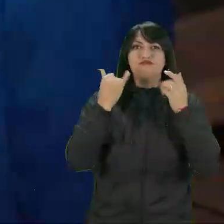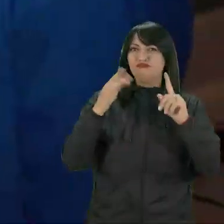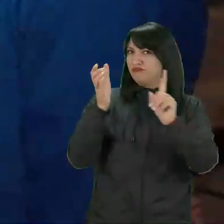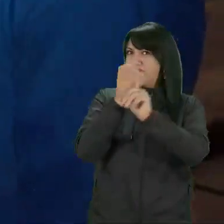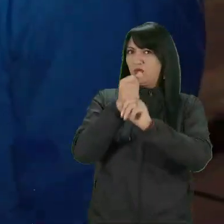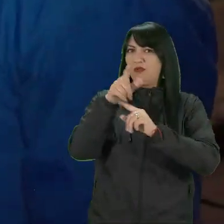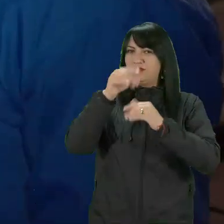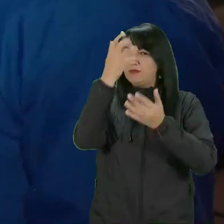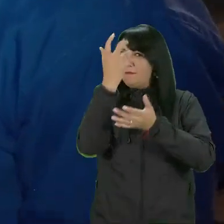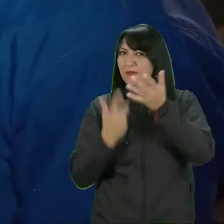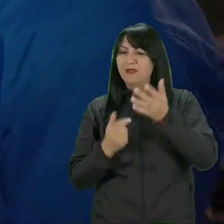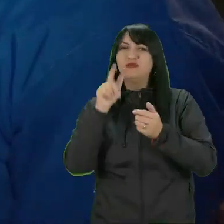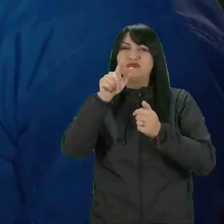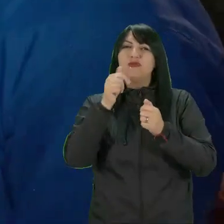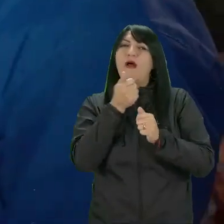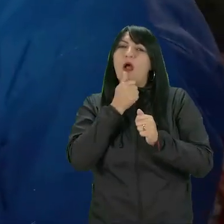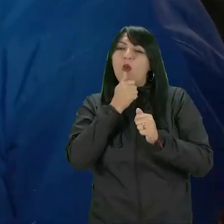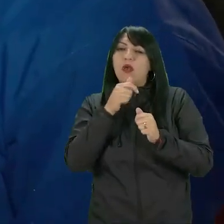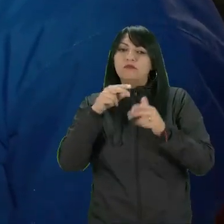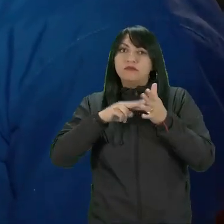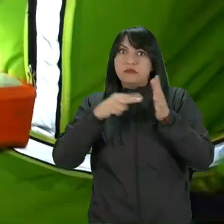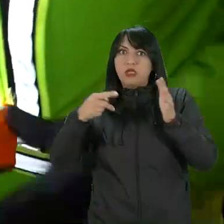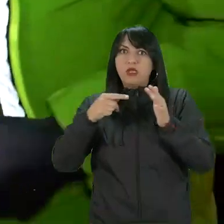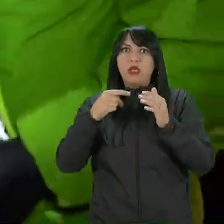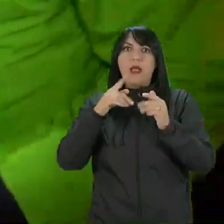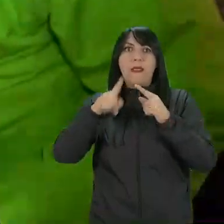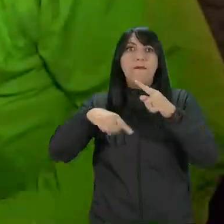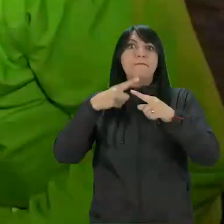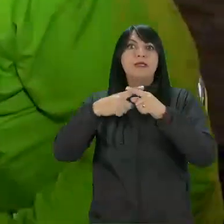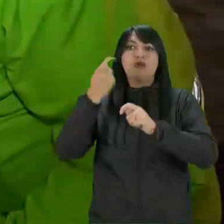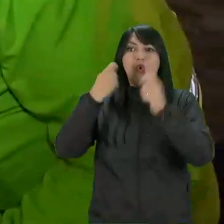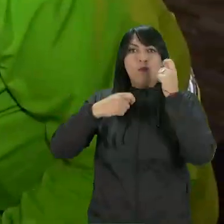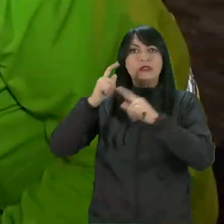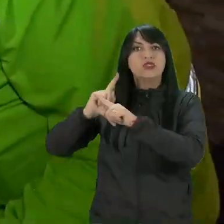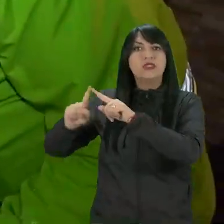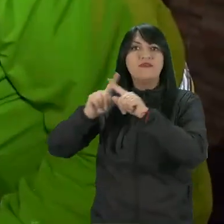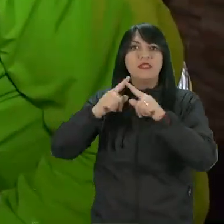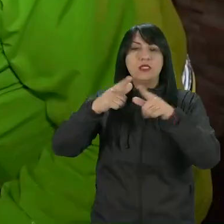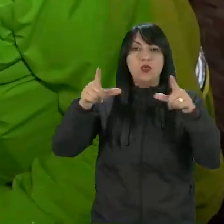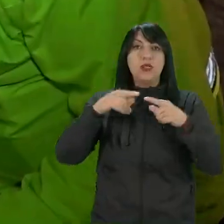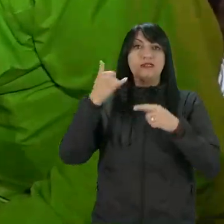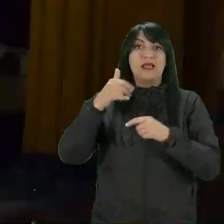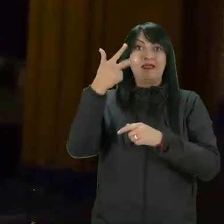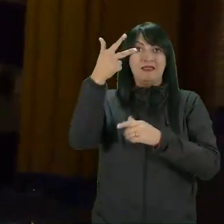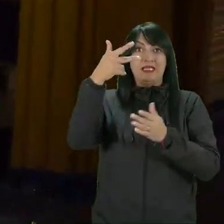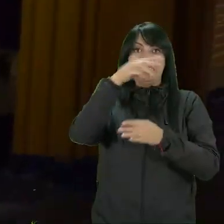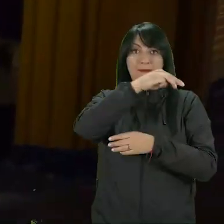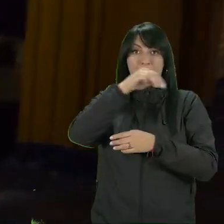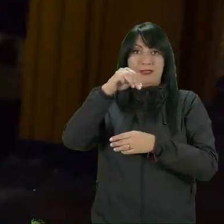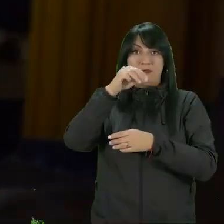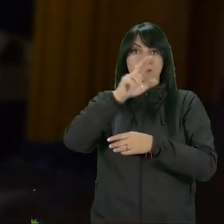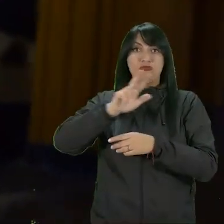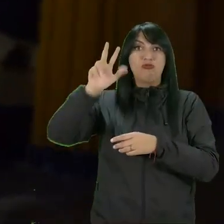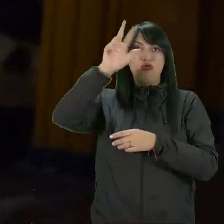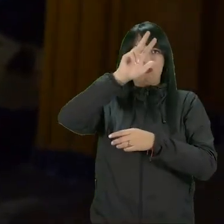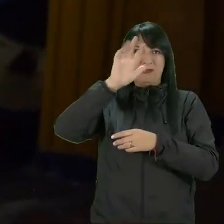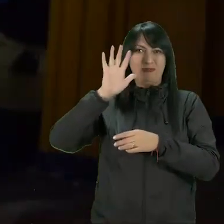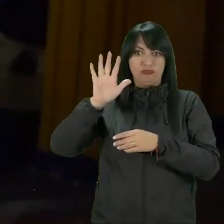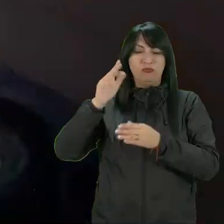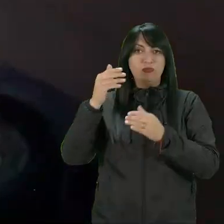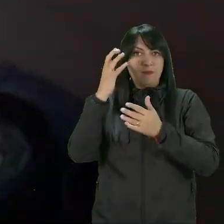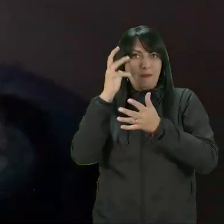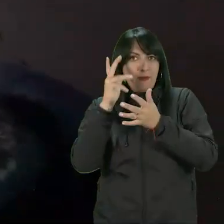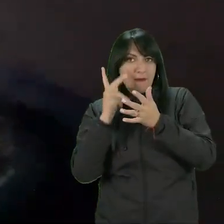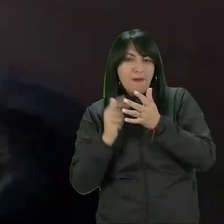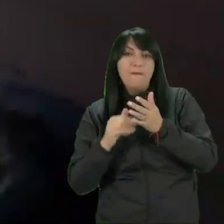en pasto hemos logrado reducir este índice de pérdidas técnicas y comerciales a 29 metros cúbicos por